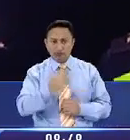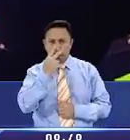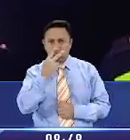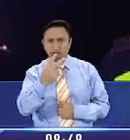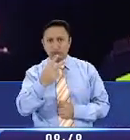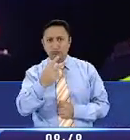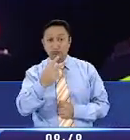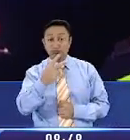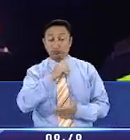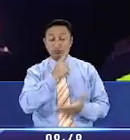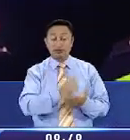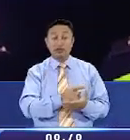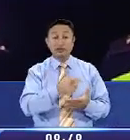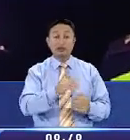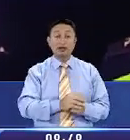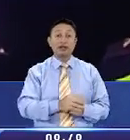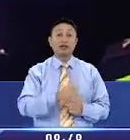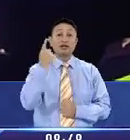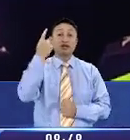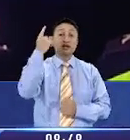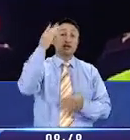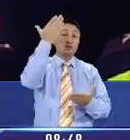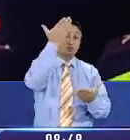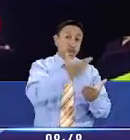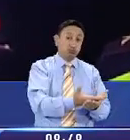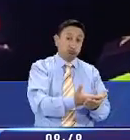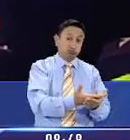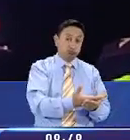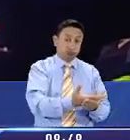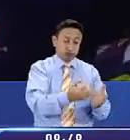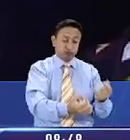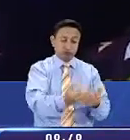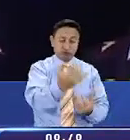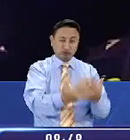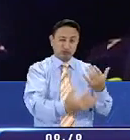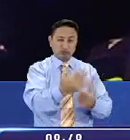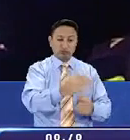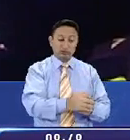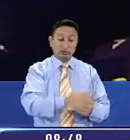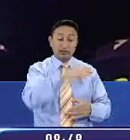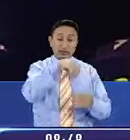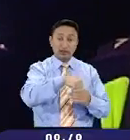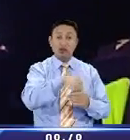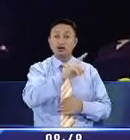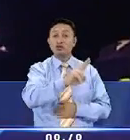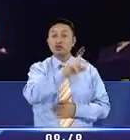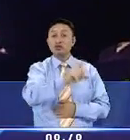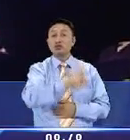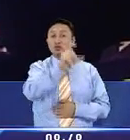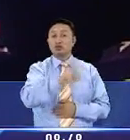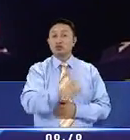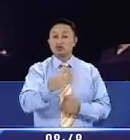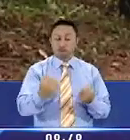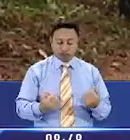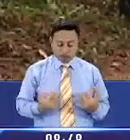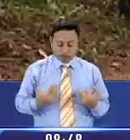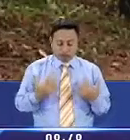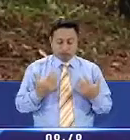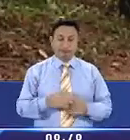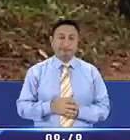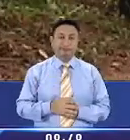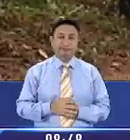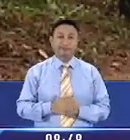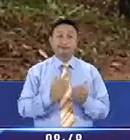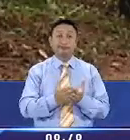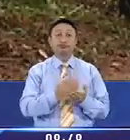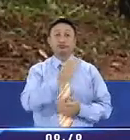percatar de la aeronave que se encontraba siniestrada en el lugar, con dos fallecidos, calcinados. La Armada